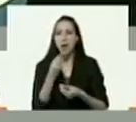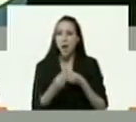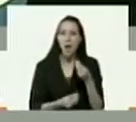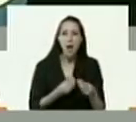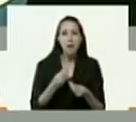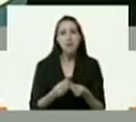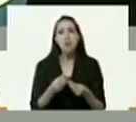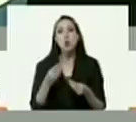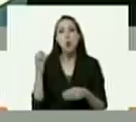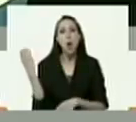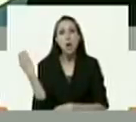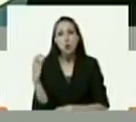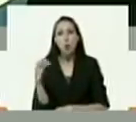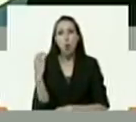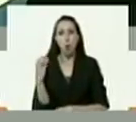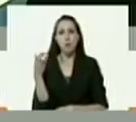su